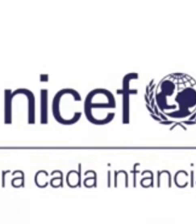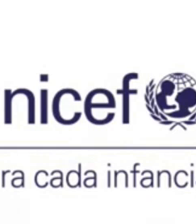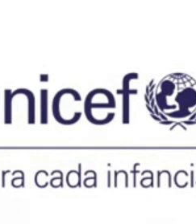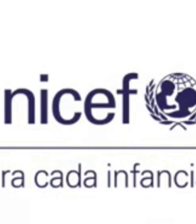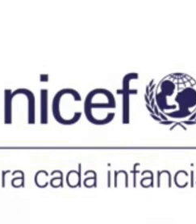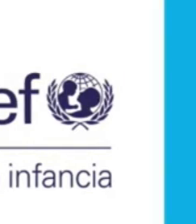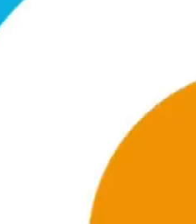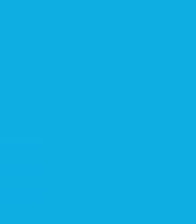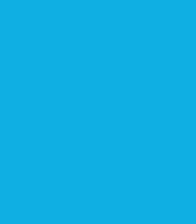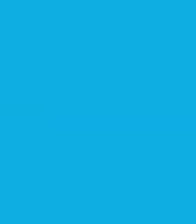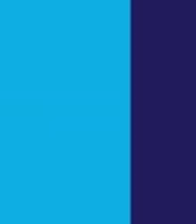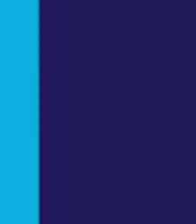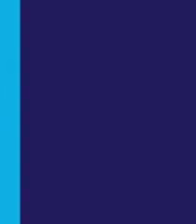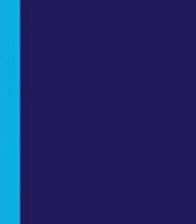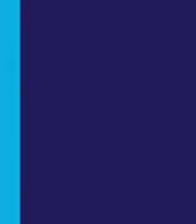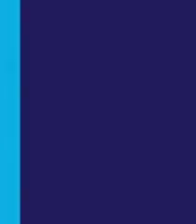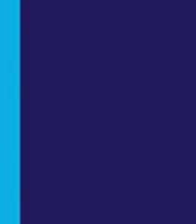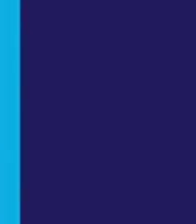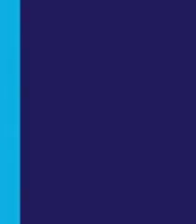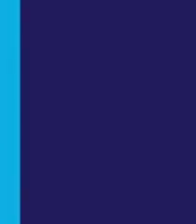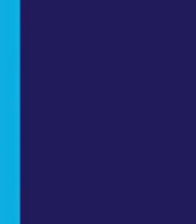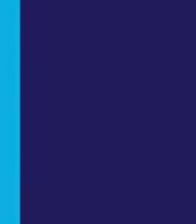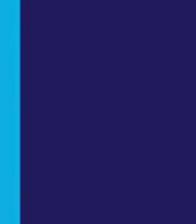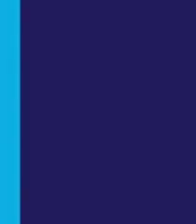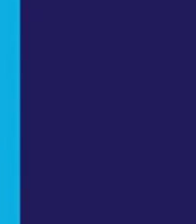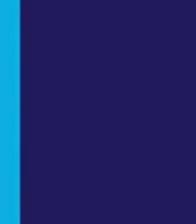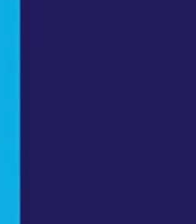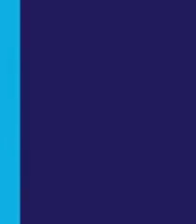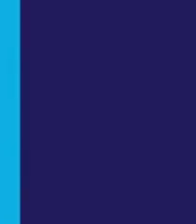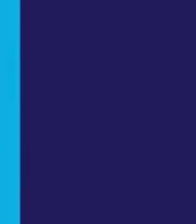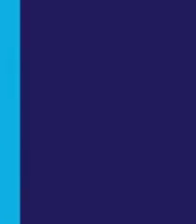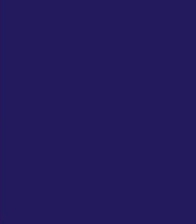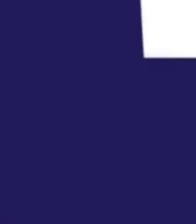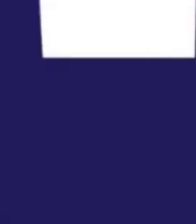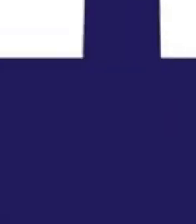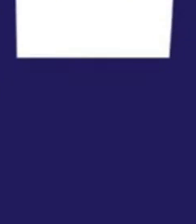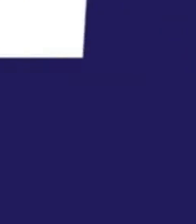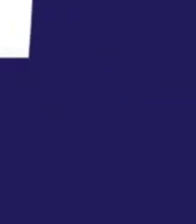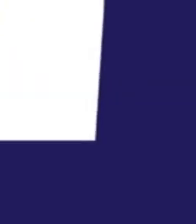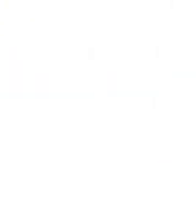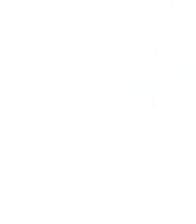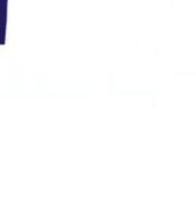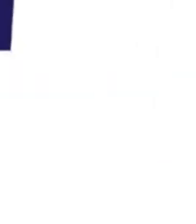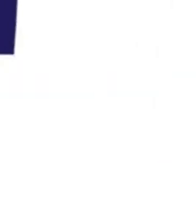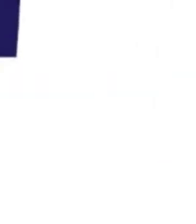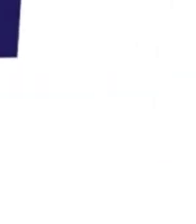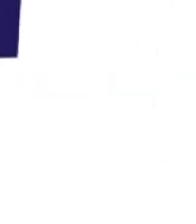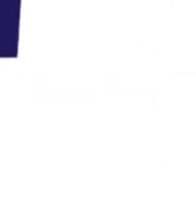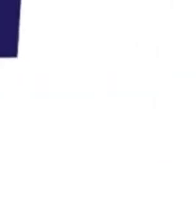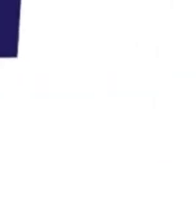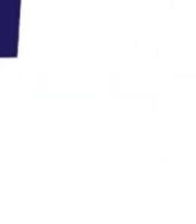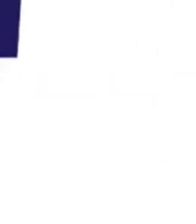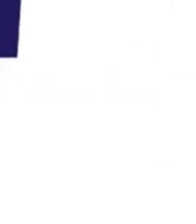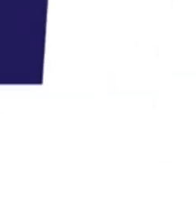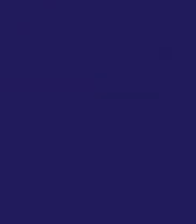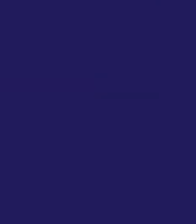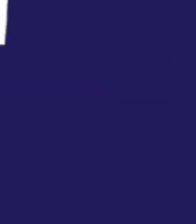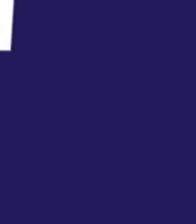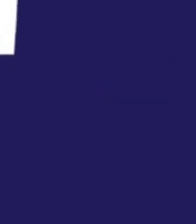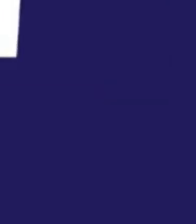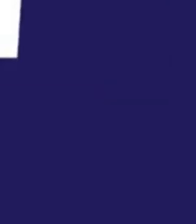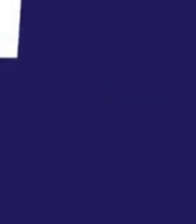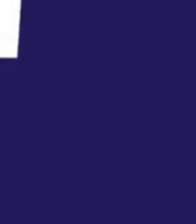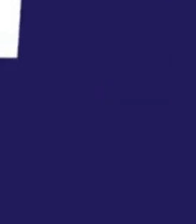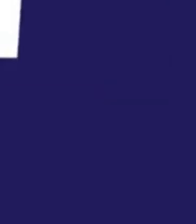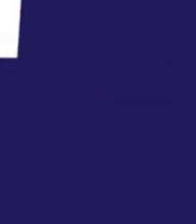exactamente a ver los que están con el sanguchito los que están todavía con la coca-cola claro es